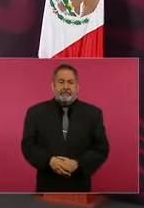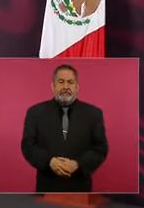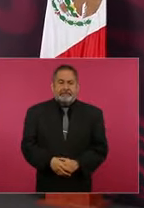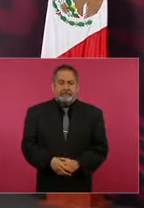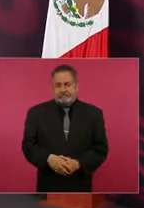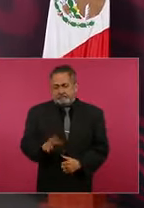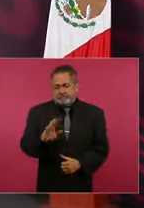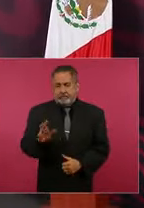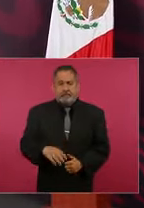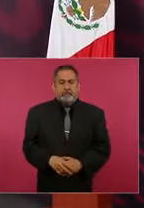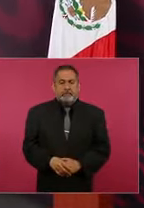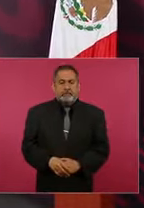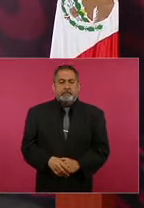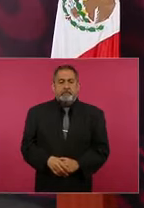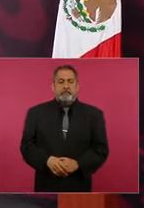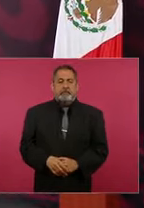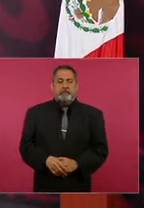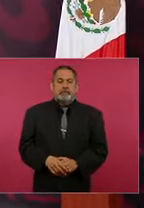No.